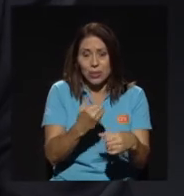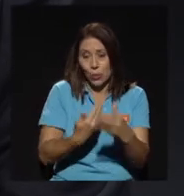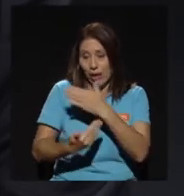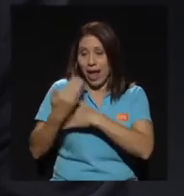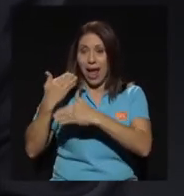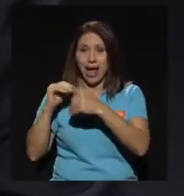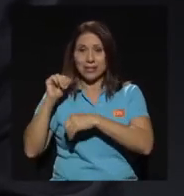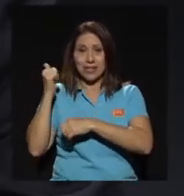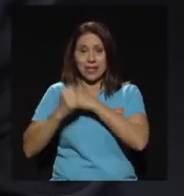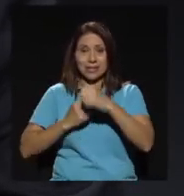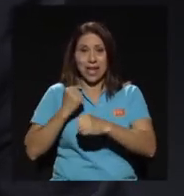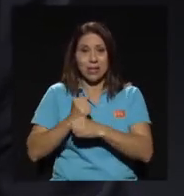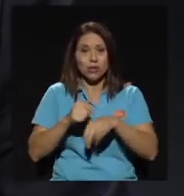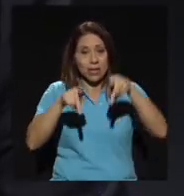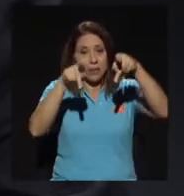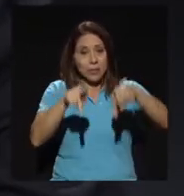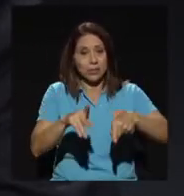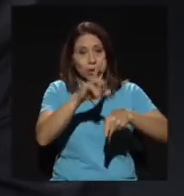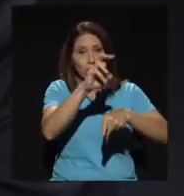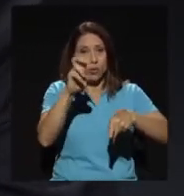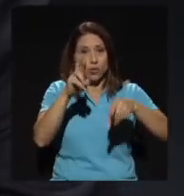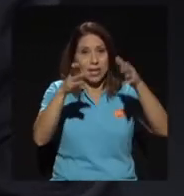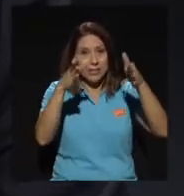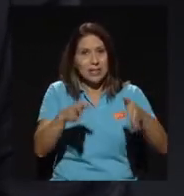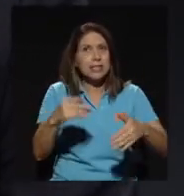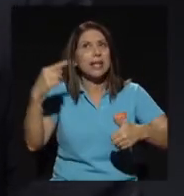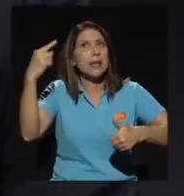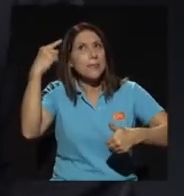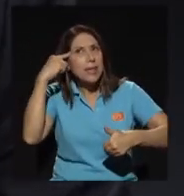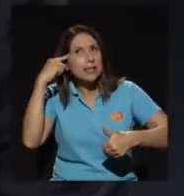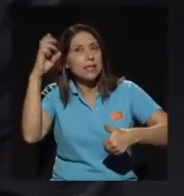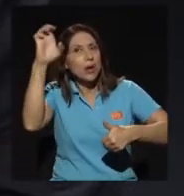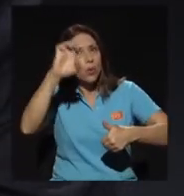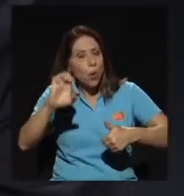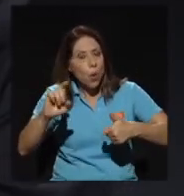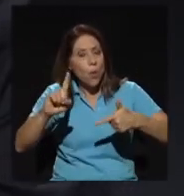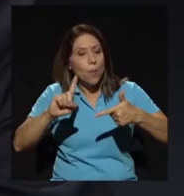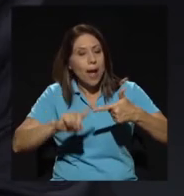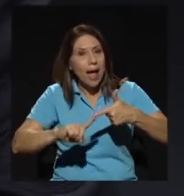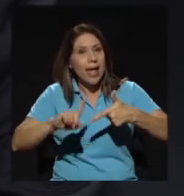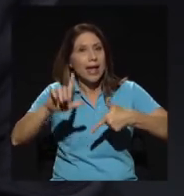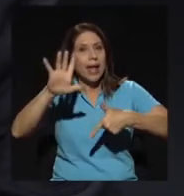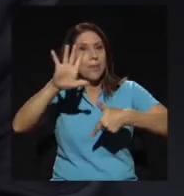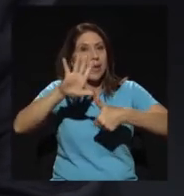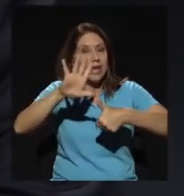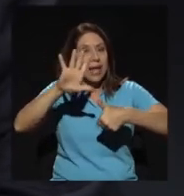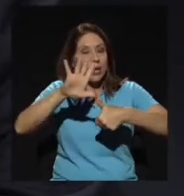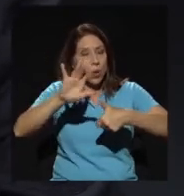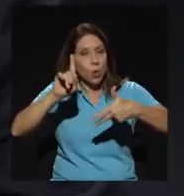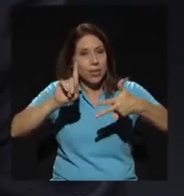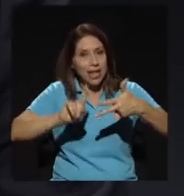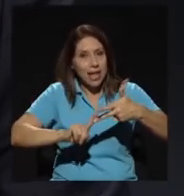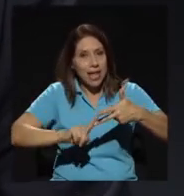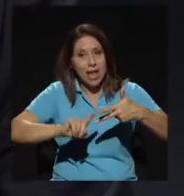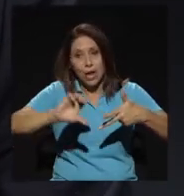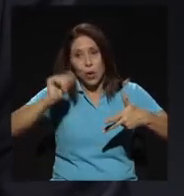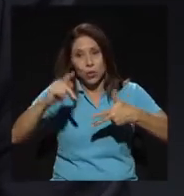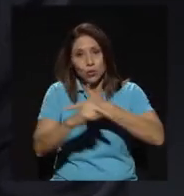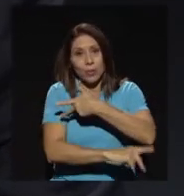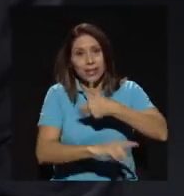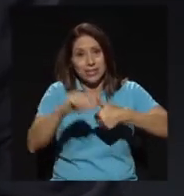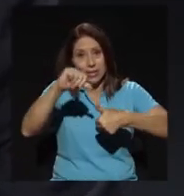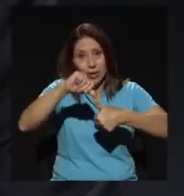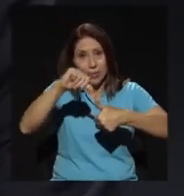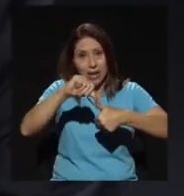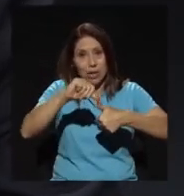costarricense así como piensa en europa que piensa en américa del norte que piensa en los vecinos centroamericanos tengamos un ojo puesto nace